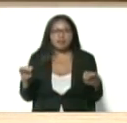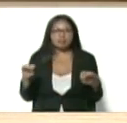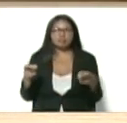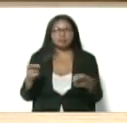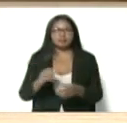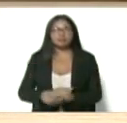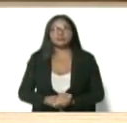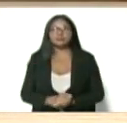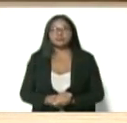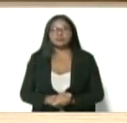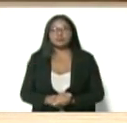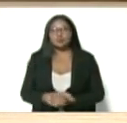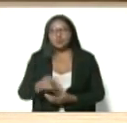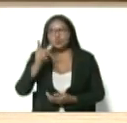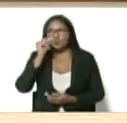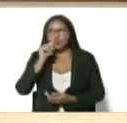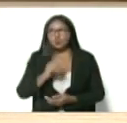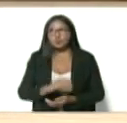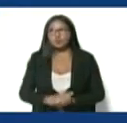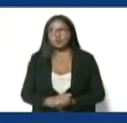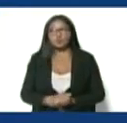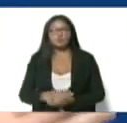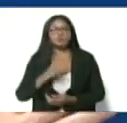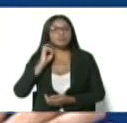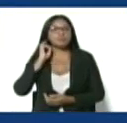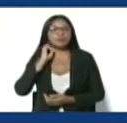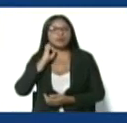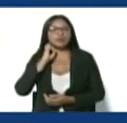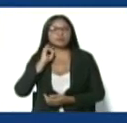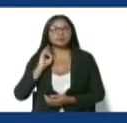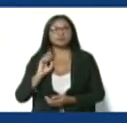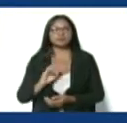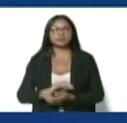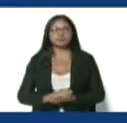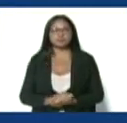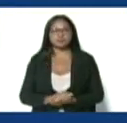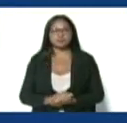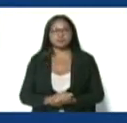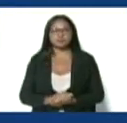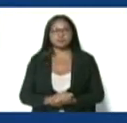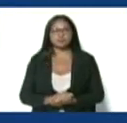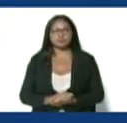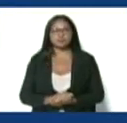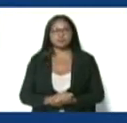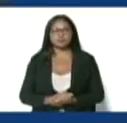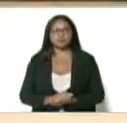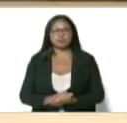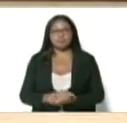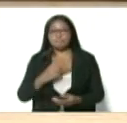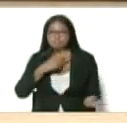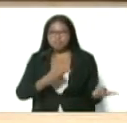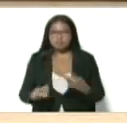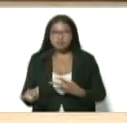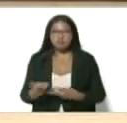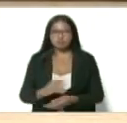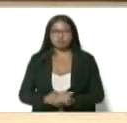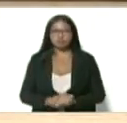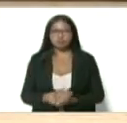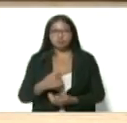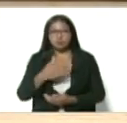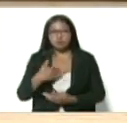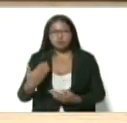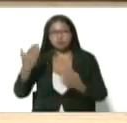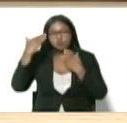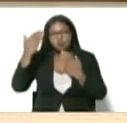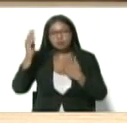y de la dignidad el doctor tarek william saab constituyente eterno bienvenido quiero saludar